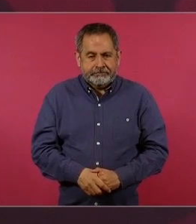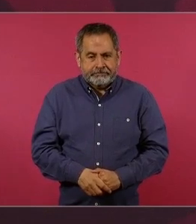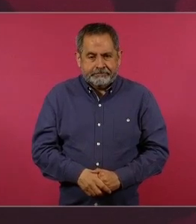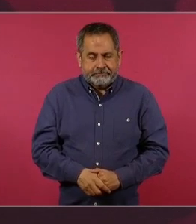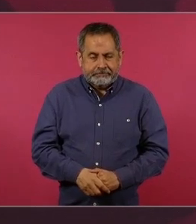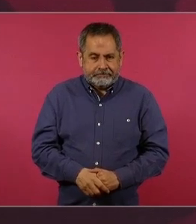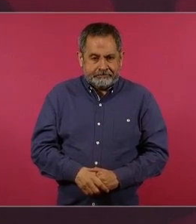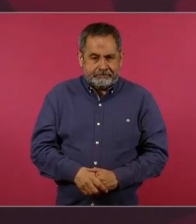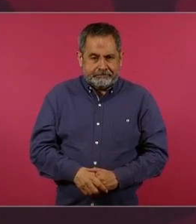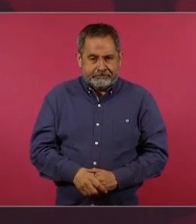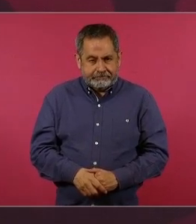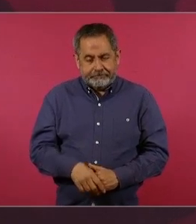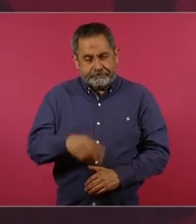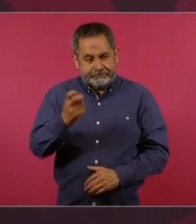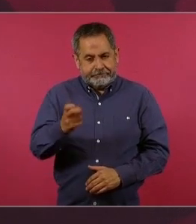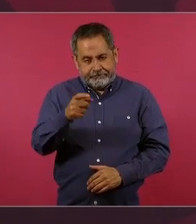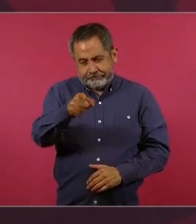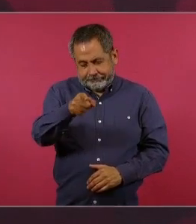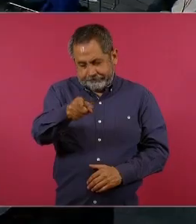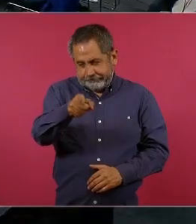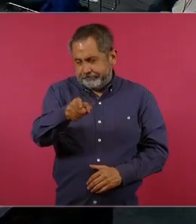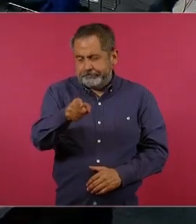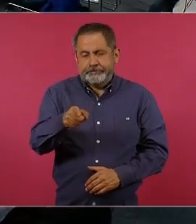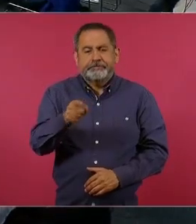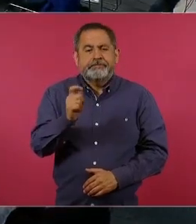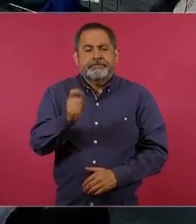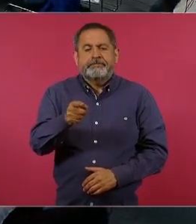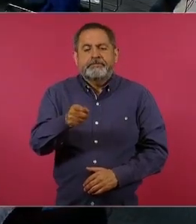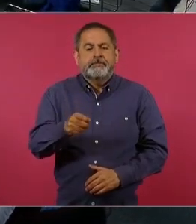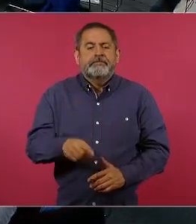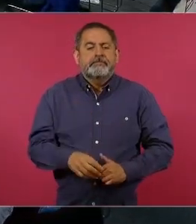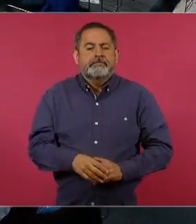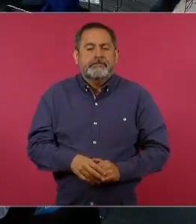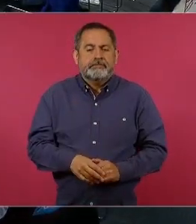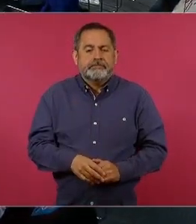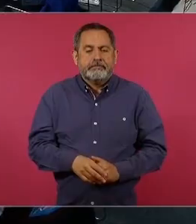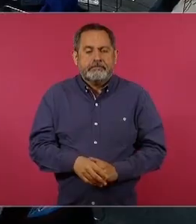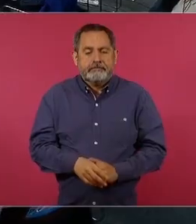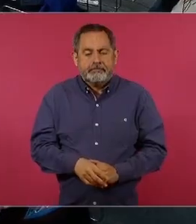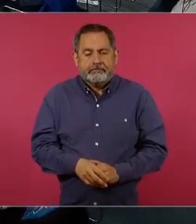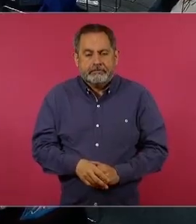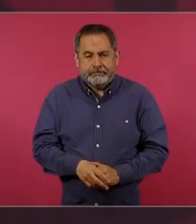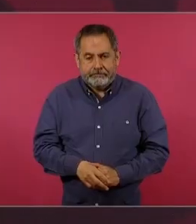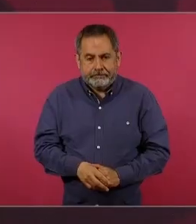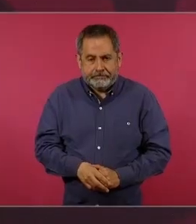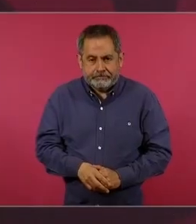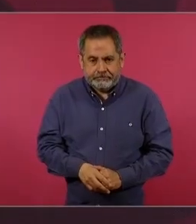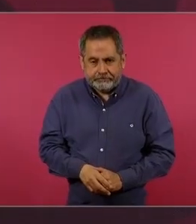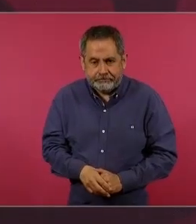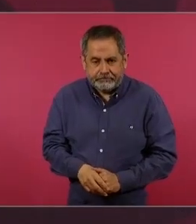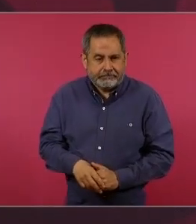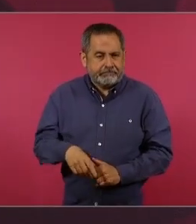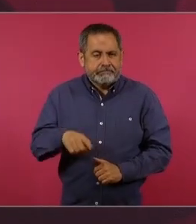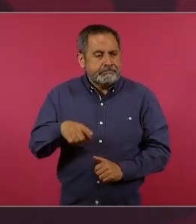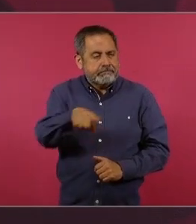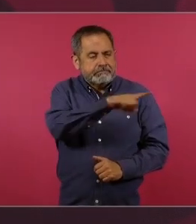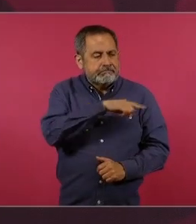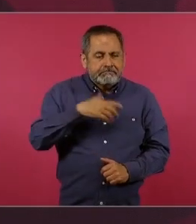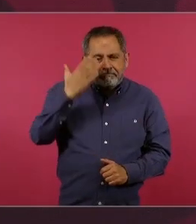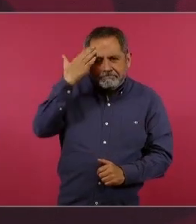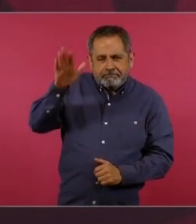Eso tiene que ver más con los que no conocen